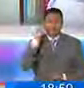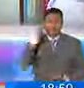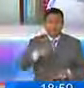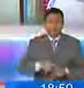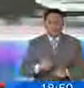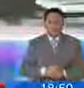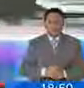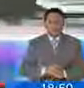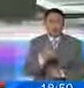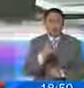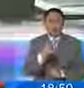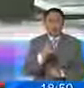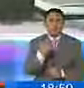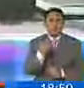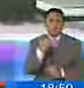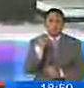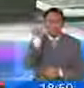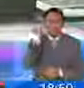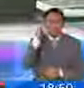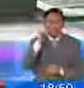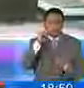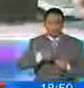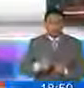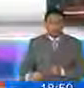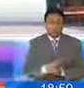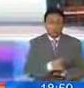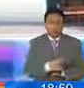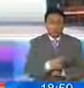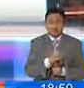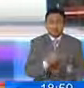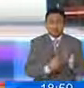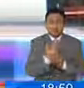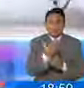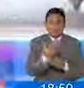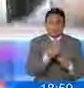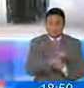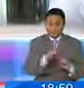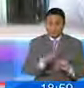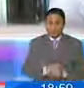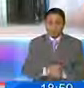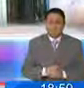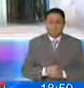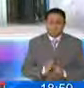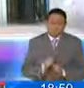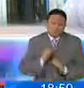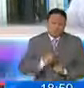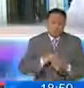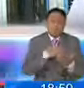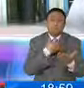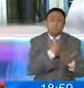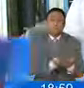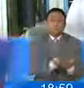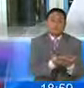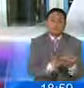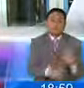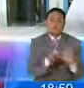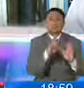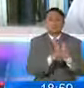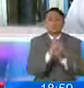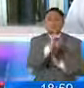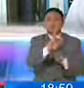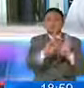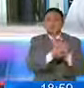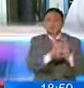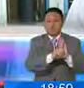salida para que no entre en vigencia la creación del Servicio Civil. Presentar una demanda de inconstitucionalidad ante la Corte